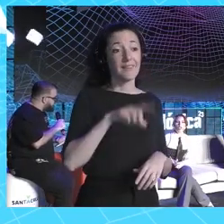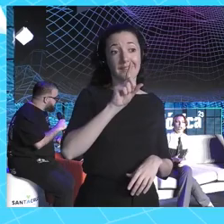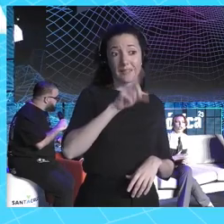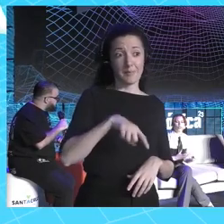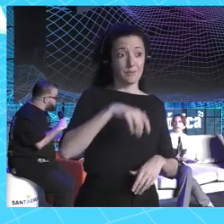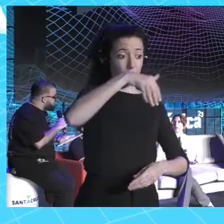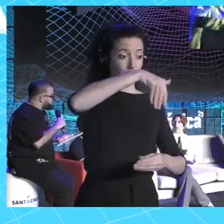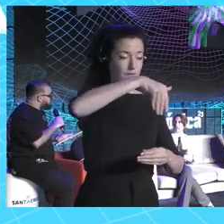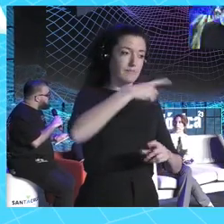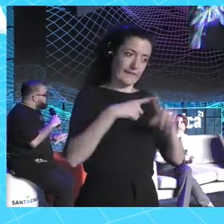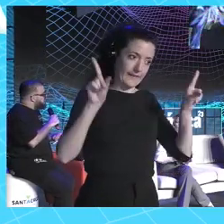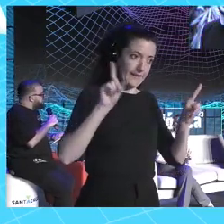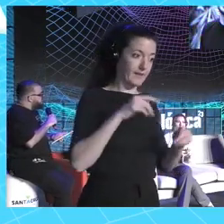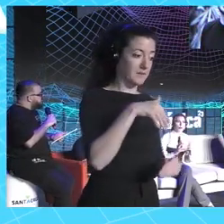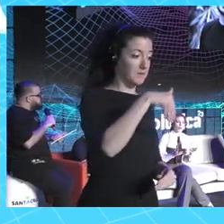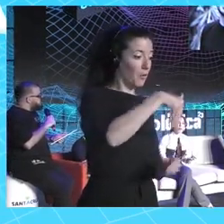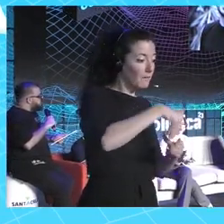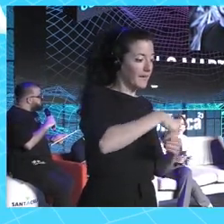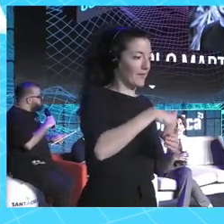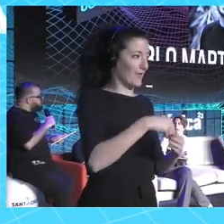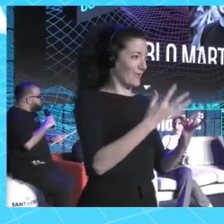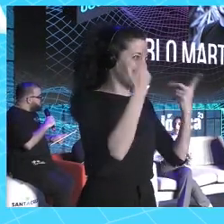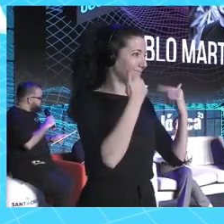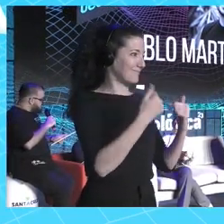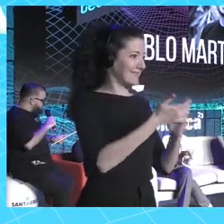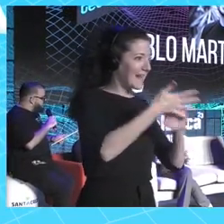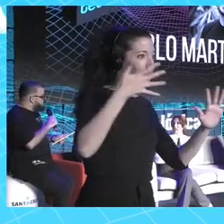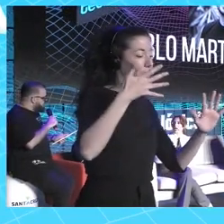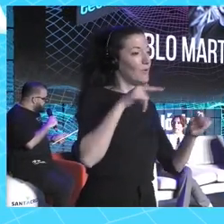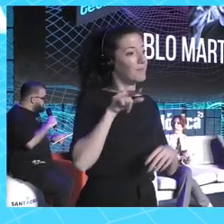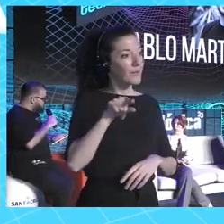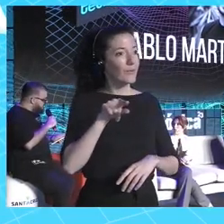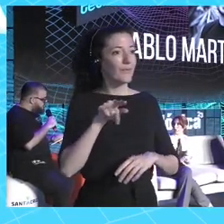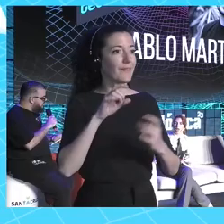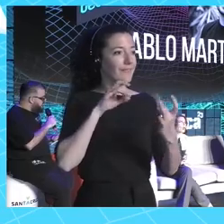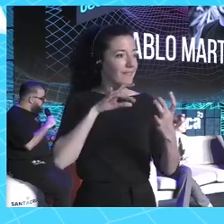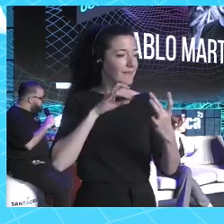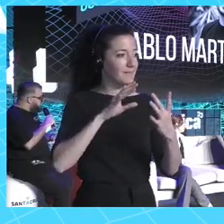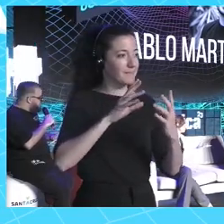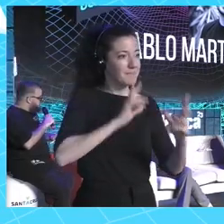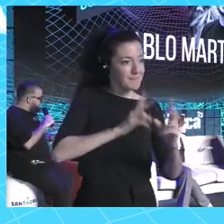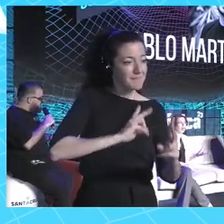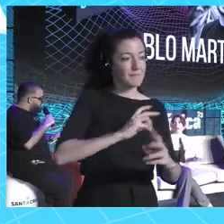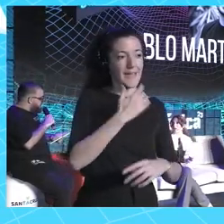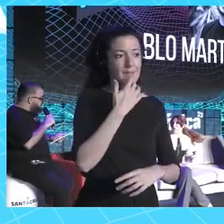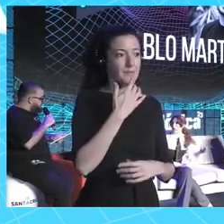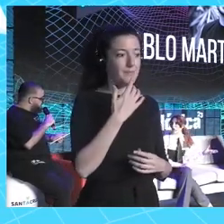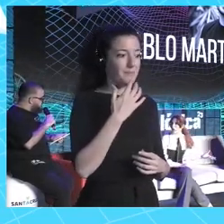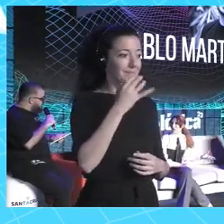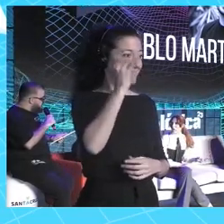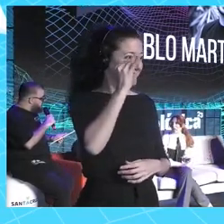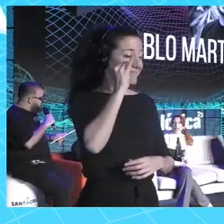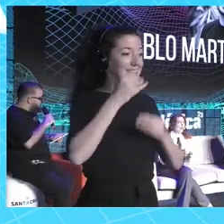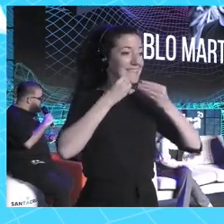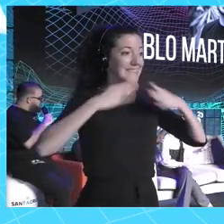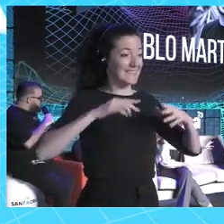contenido y otra muy diferente es por ejemplo el engagement todas esas respuestas a Story por ejemplo Susana es súper